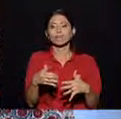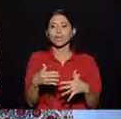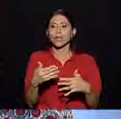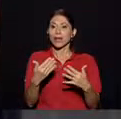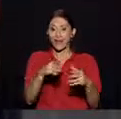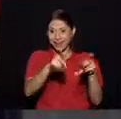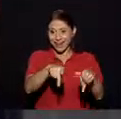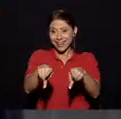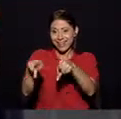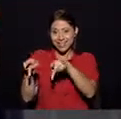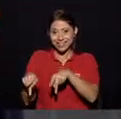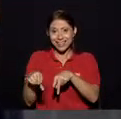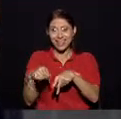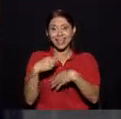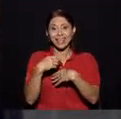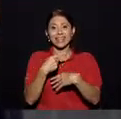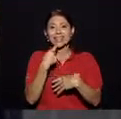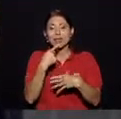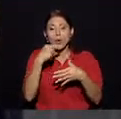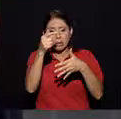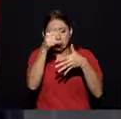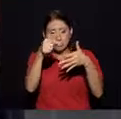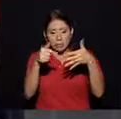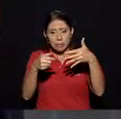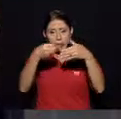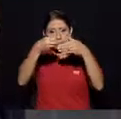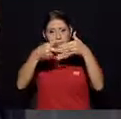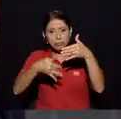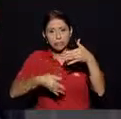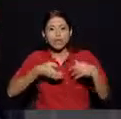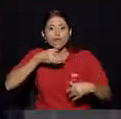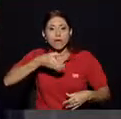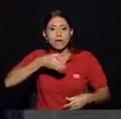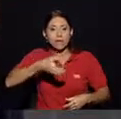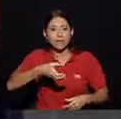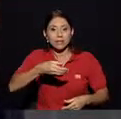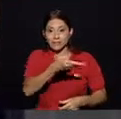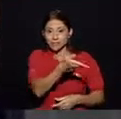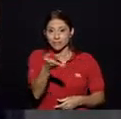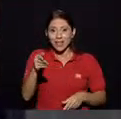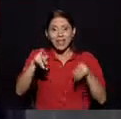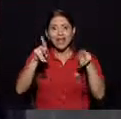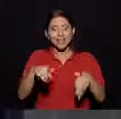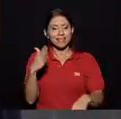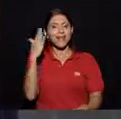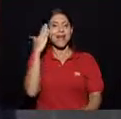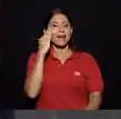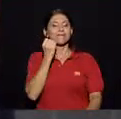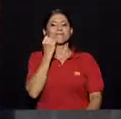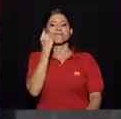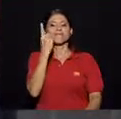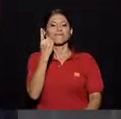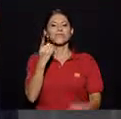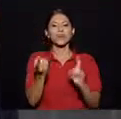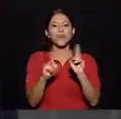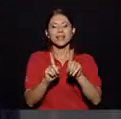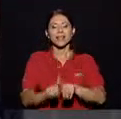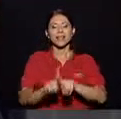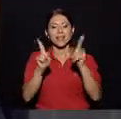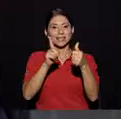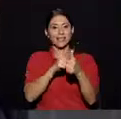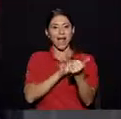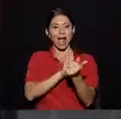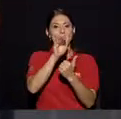nos hizo, que denotan además que la gente tiene claras las diferencias, digamos, entre